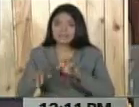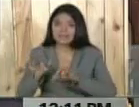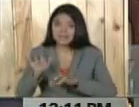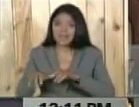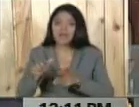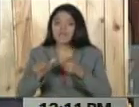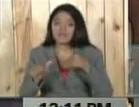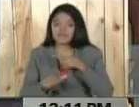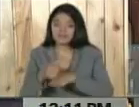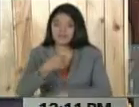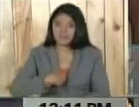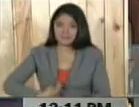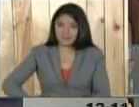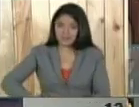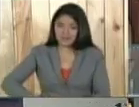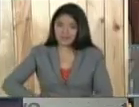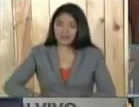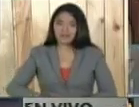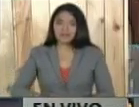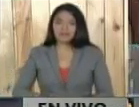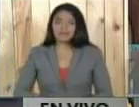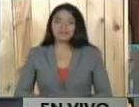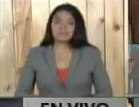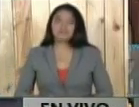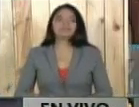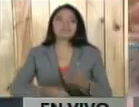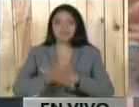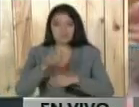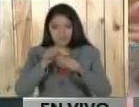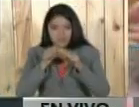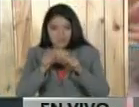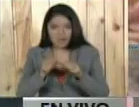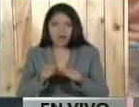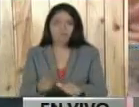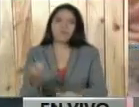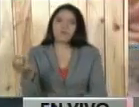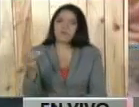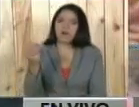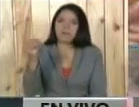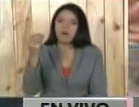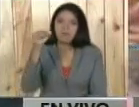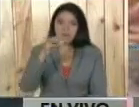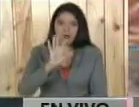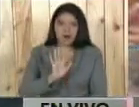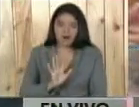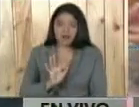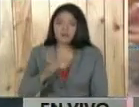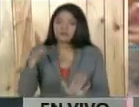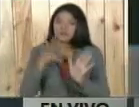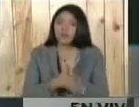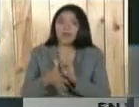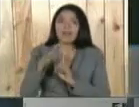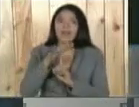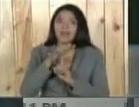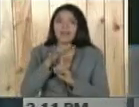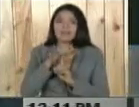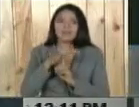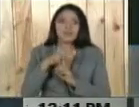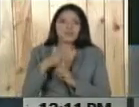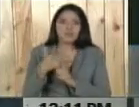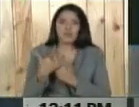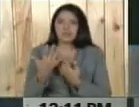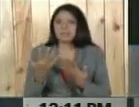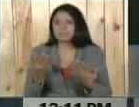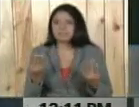al vicepresidente ejecutivo, sigamos insistiendo más allá de los asuntos folclóricos,